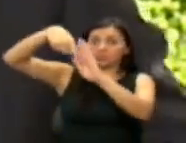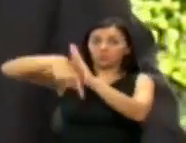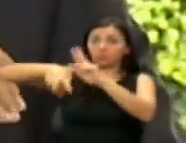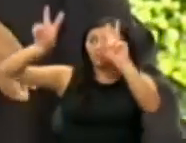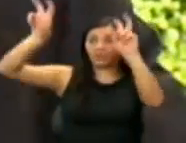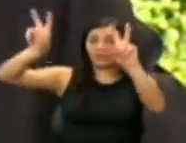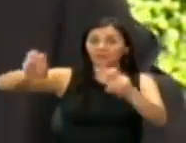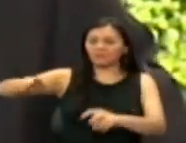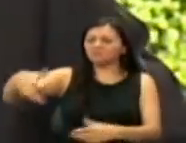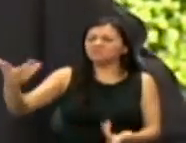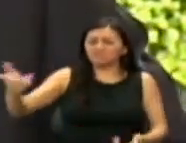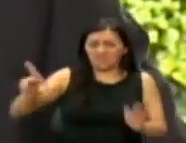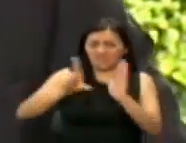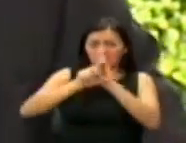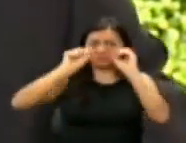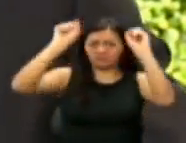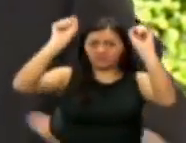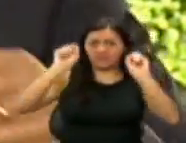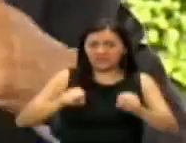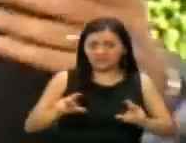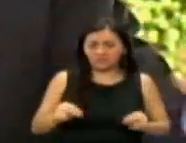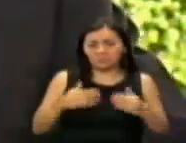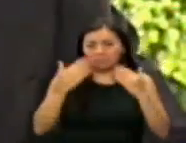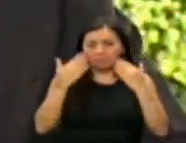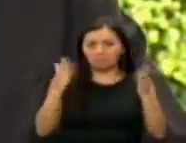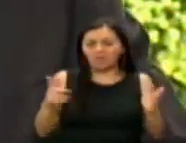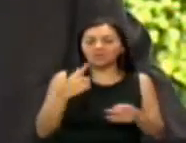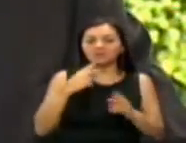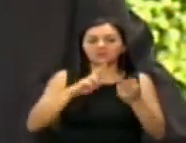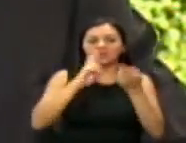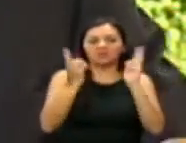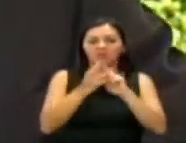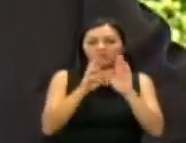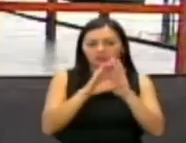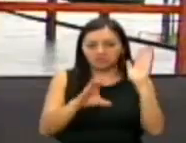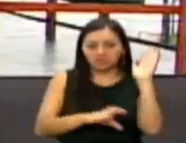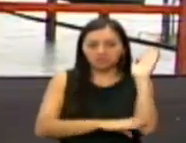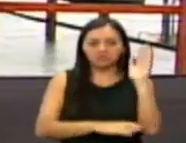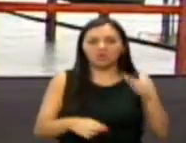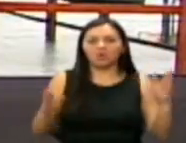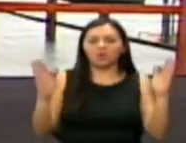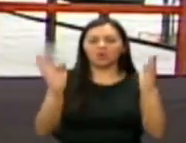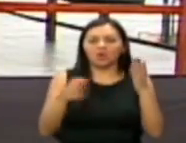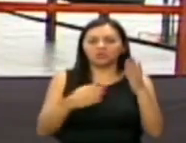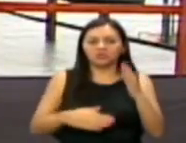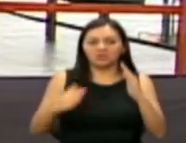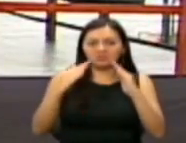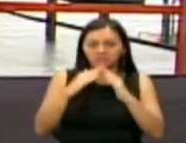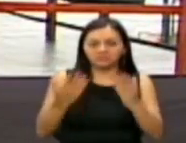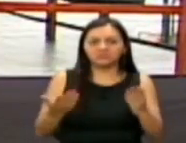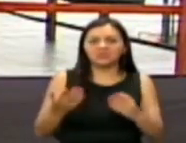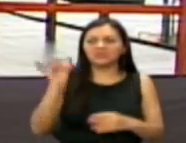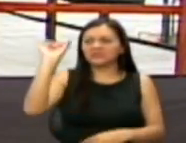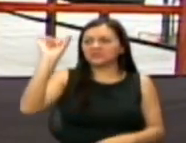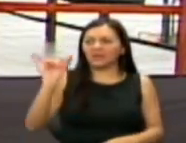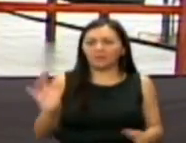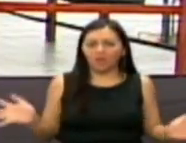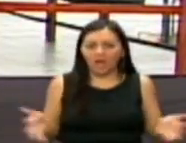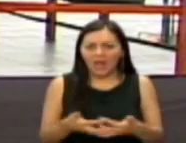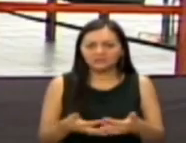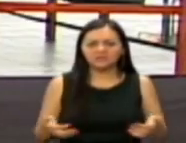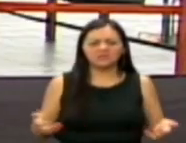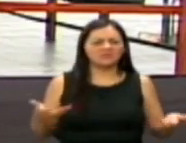pidiendo. Hablan desde las enmiendas hasta las cocinas de inducción, de la sabatina, de cualquier cosa, ¿no? Y todo, no